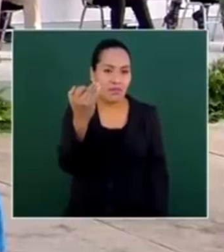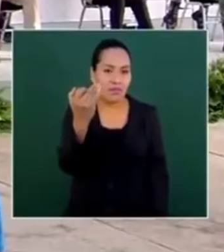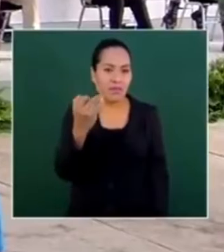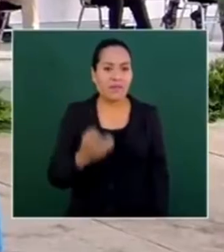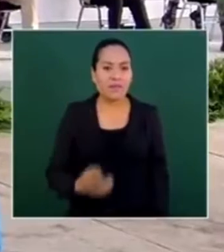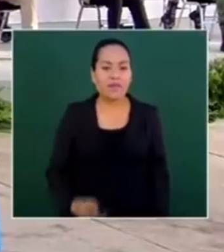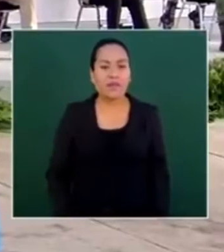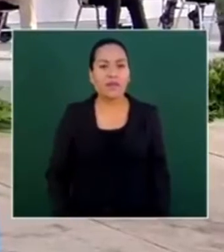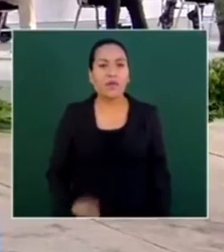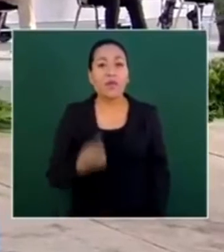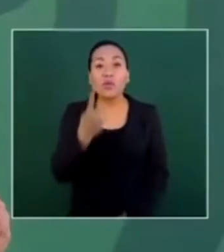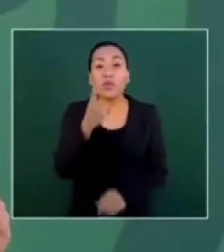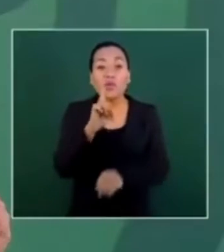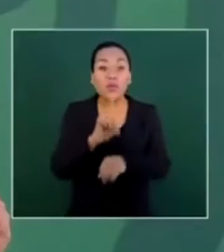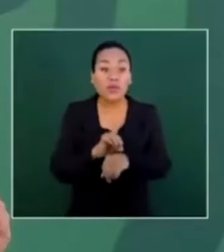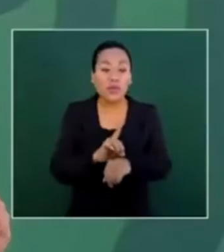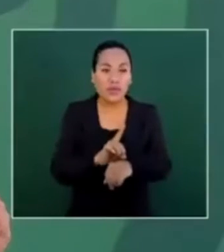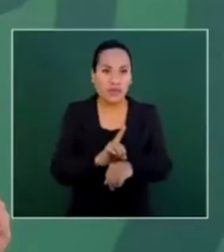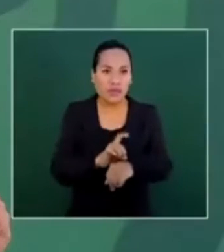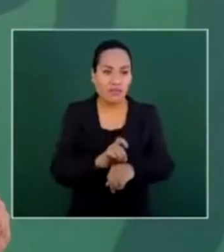sí, un día a tal hora.